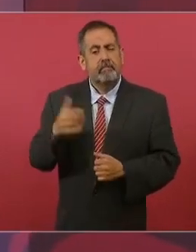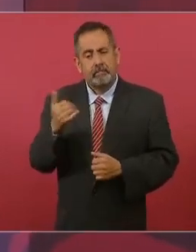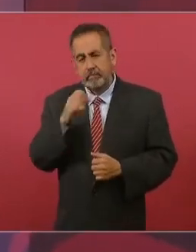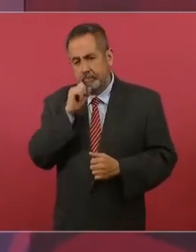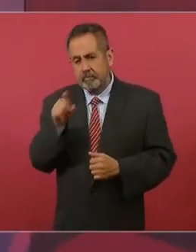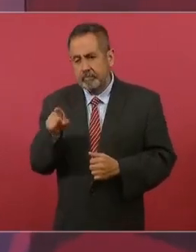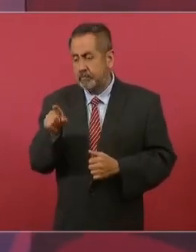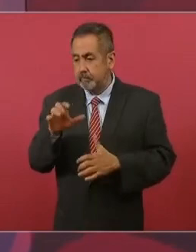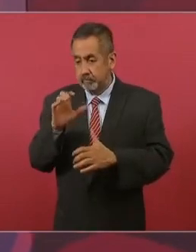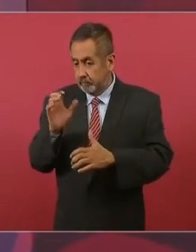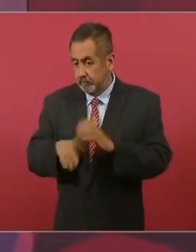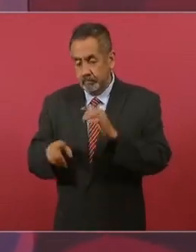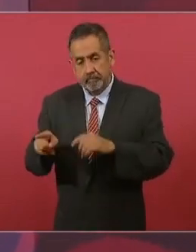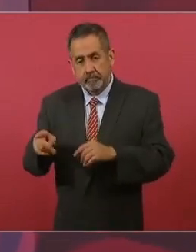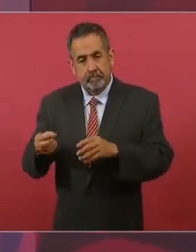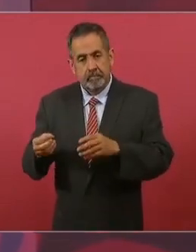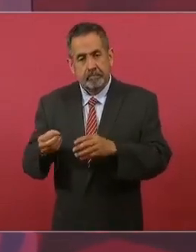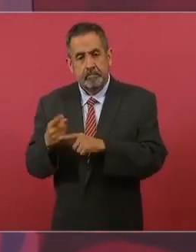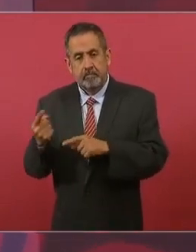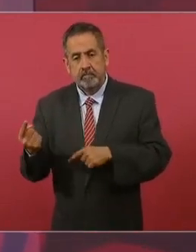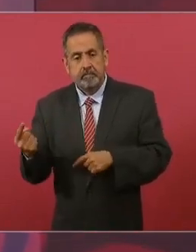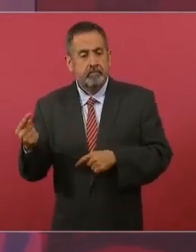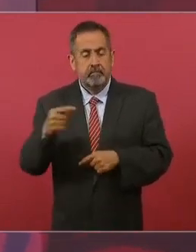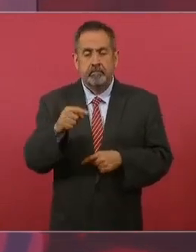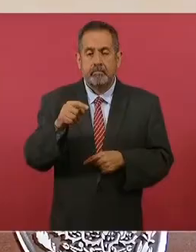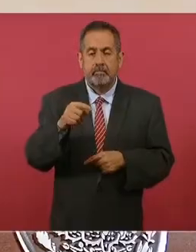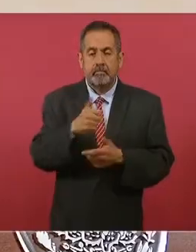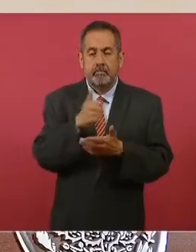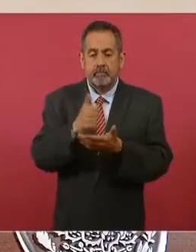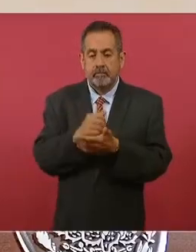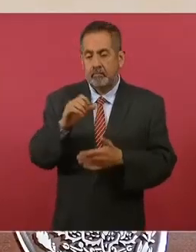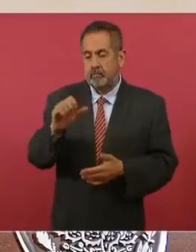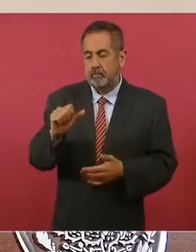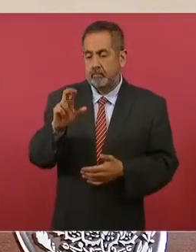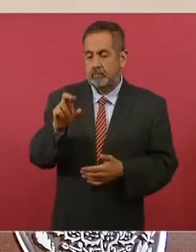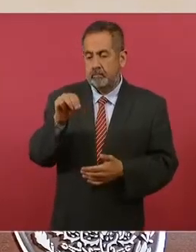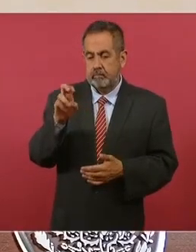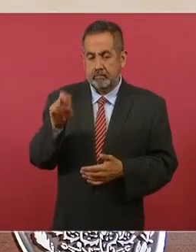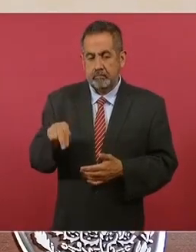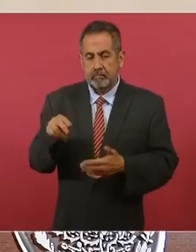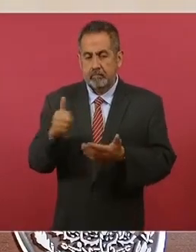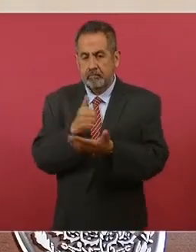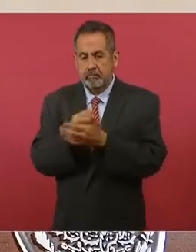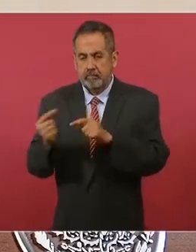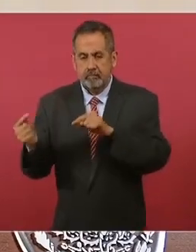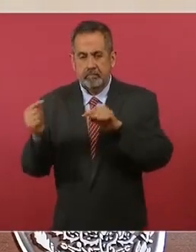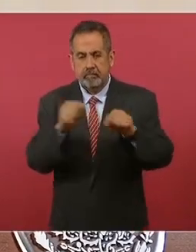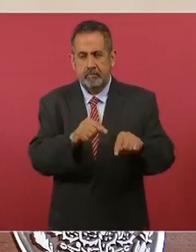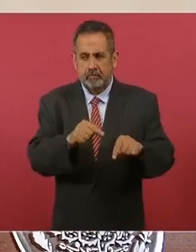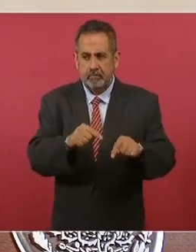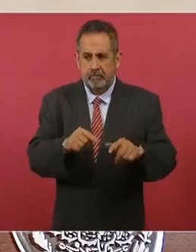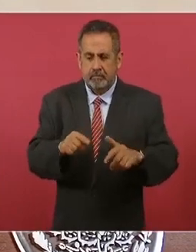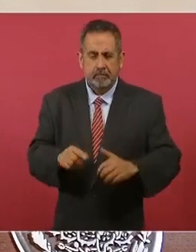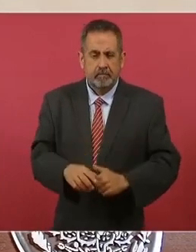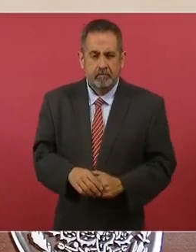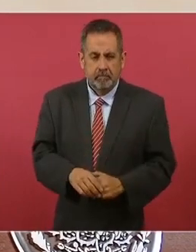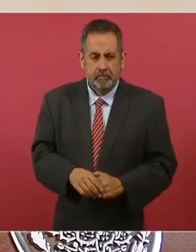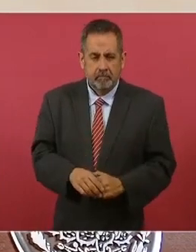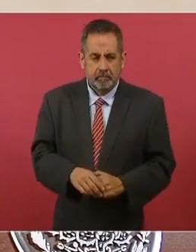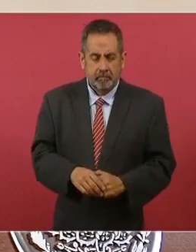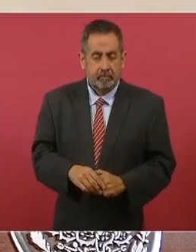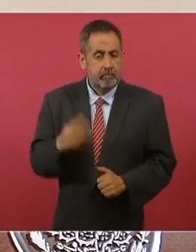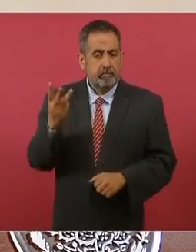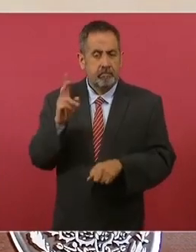y salir por Ciudad del Carmen. Esa es la ruta de